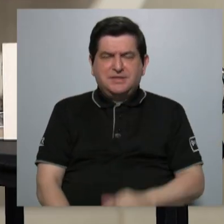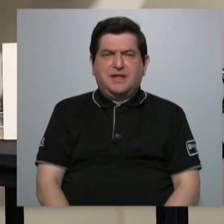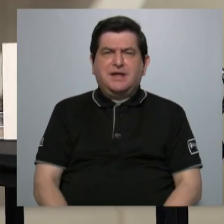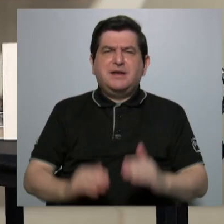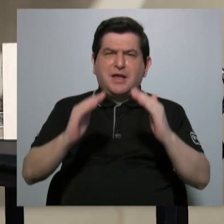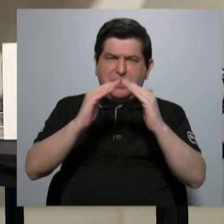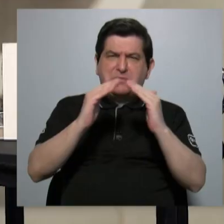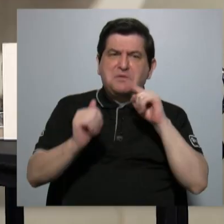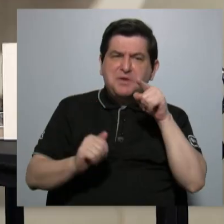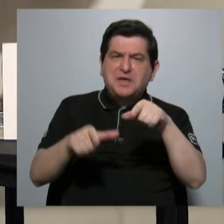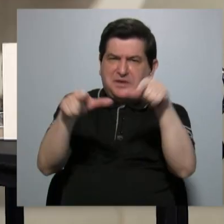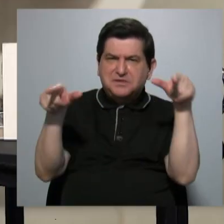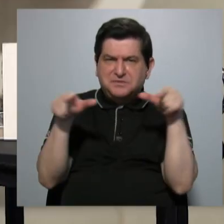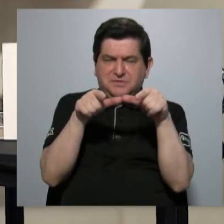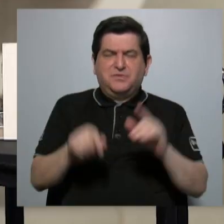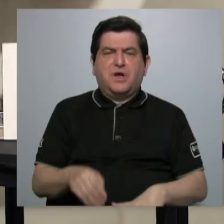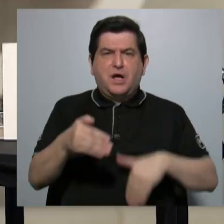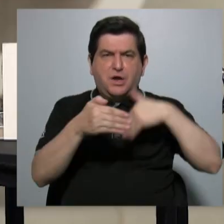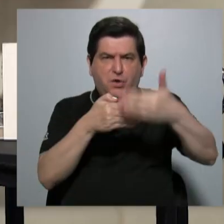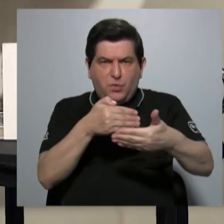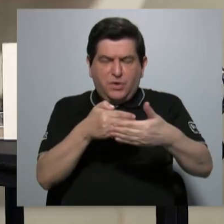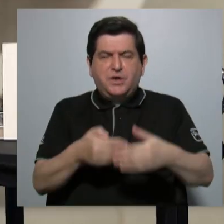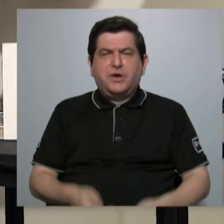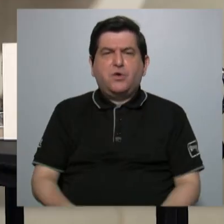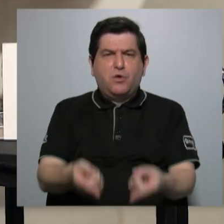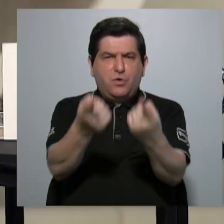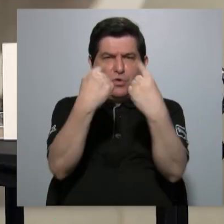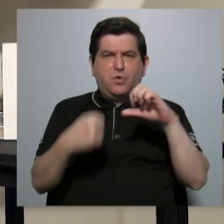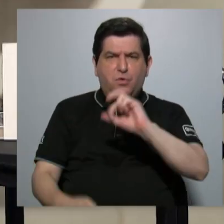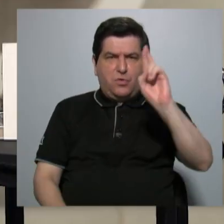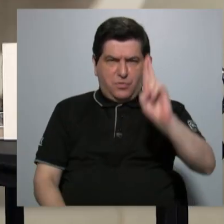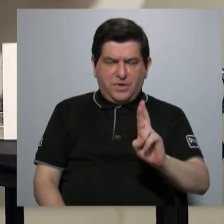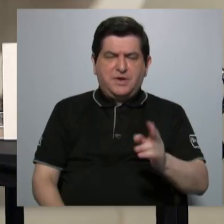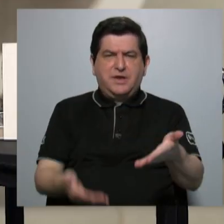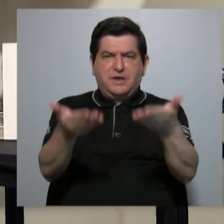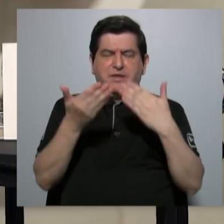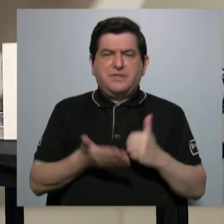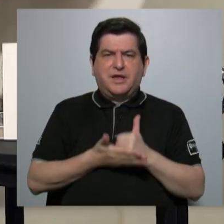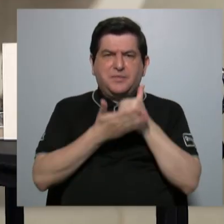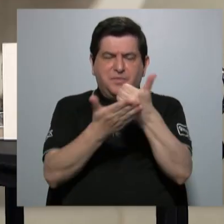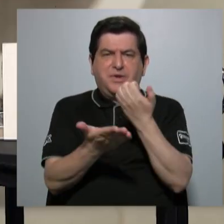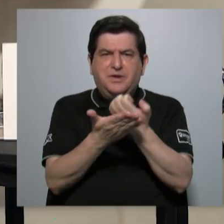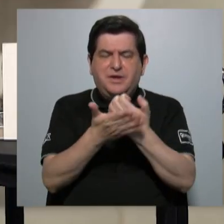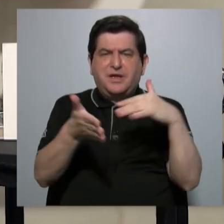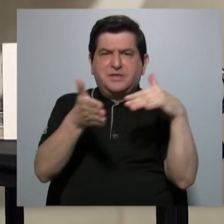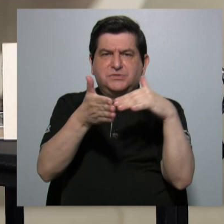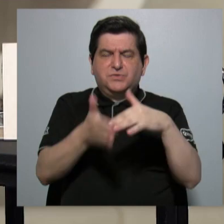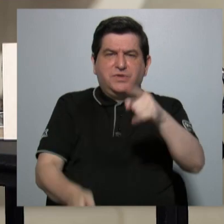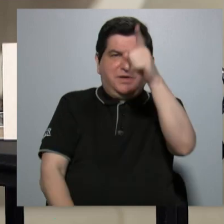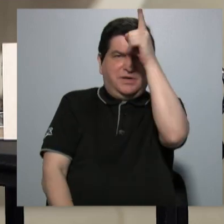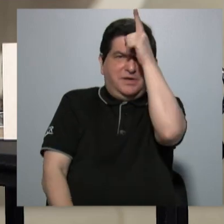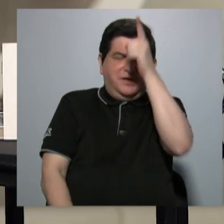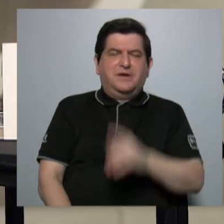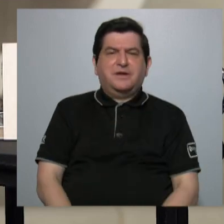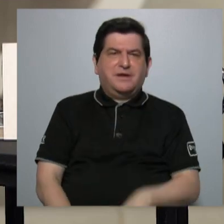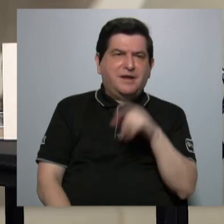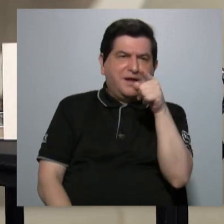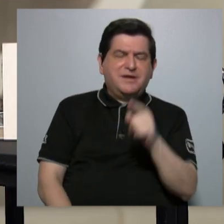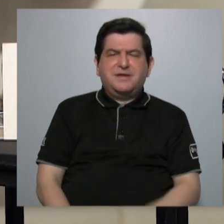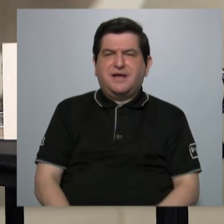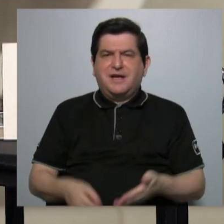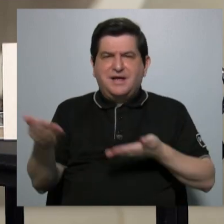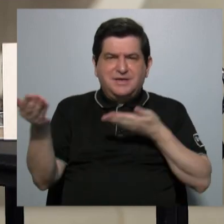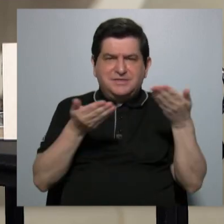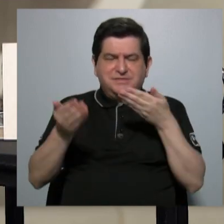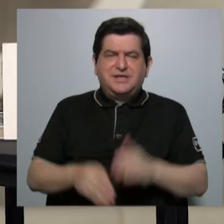viví un tiempo ahí, después me vine para Costa Rica y me otorgaron una beca para ir a Alemania ya, el servicio de